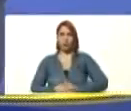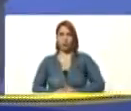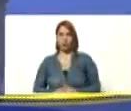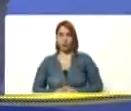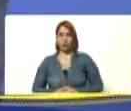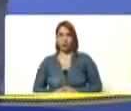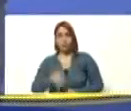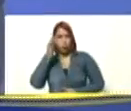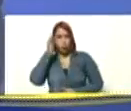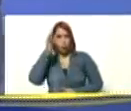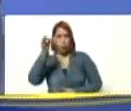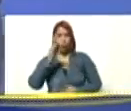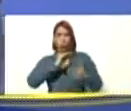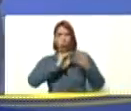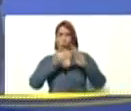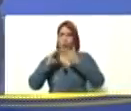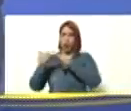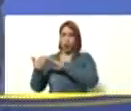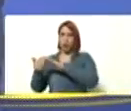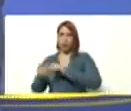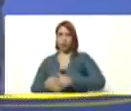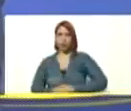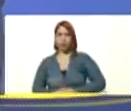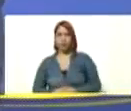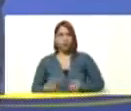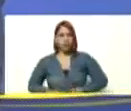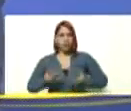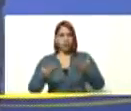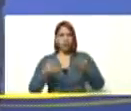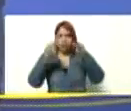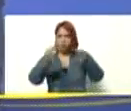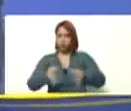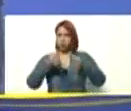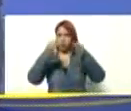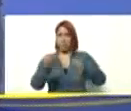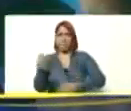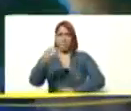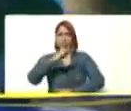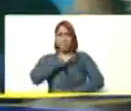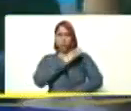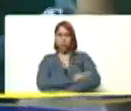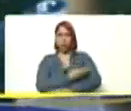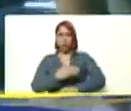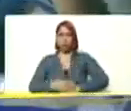los consejos comunales. Darle cada vez más poder,